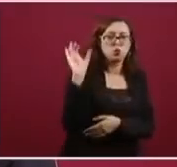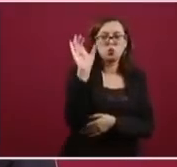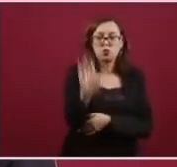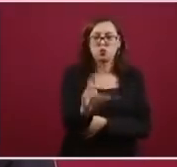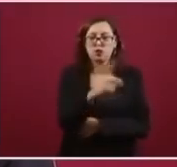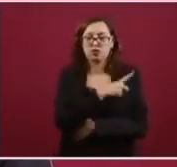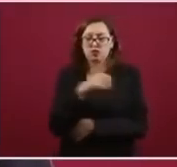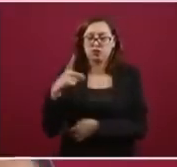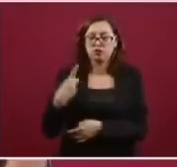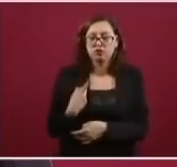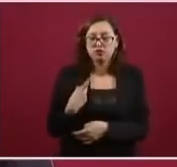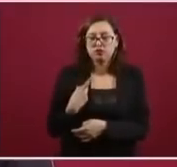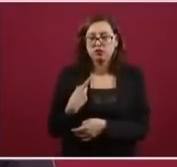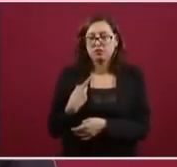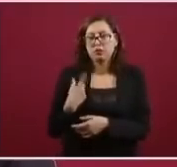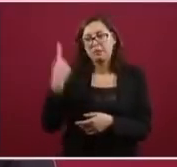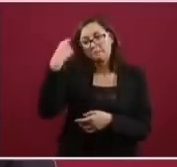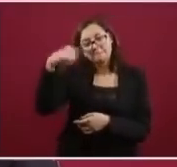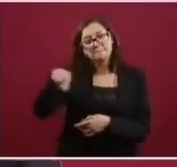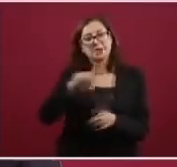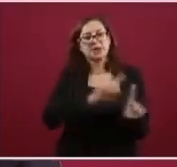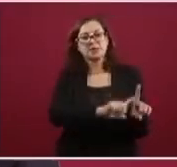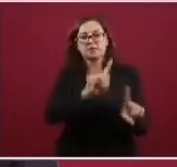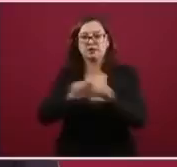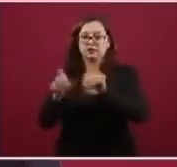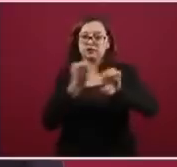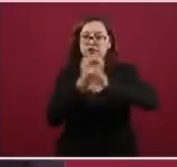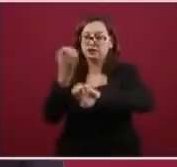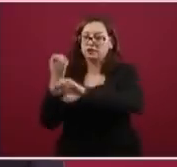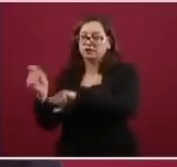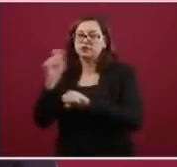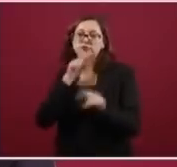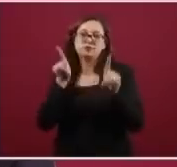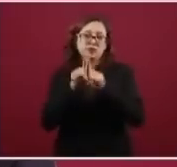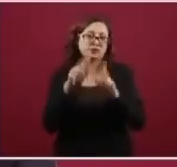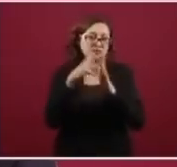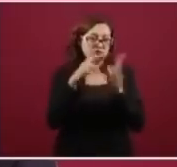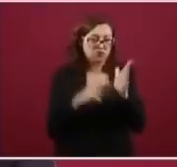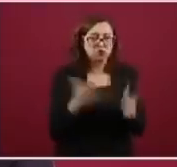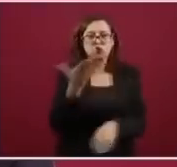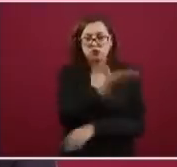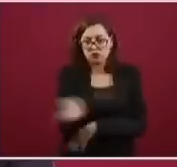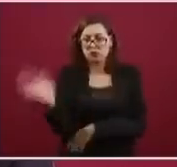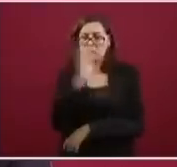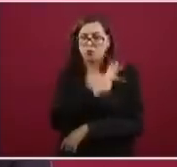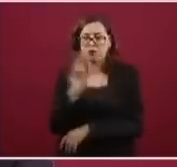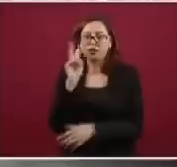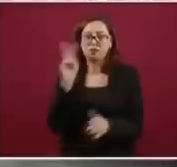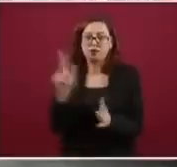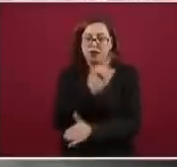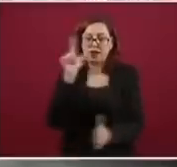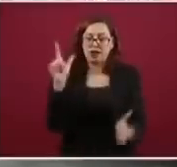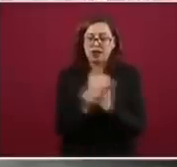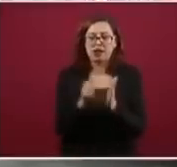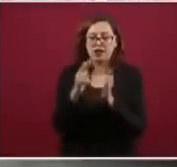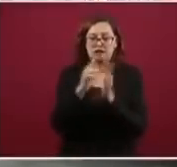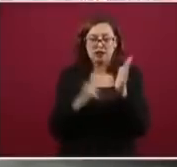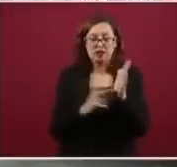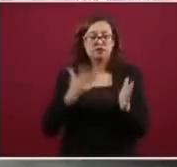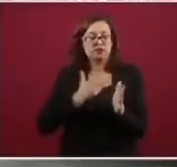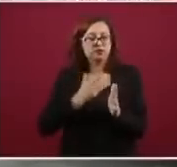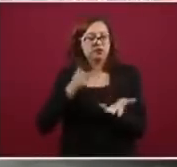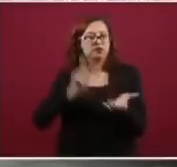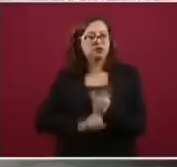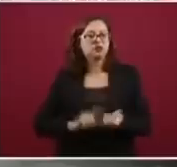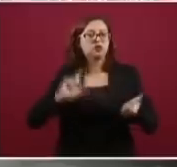que existe para distribuir y las reglas de hecho si usted revisa la ley de coordinación fiscal tiene fórmulas matemáticas precisas